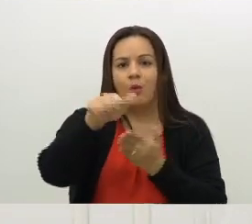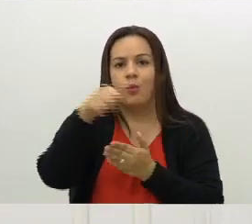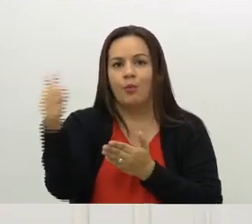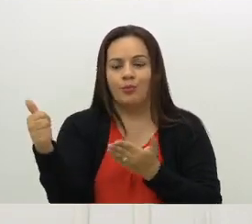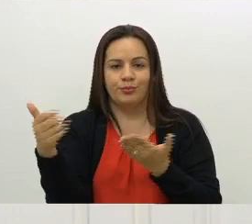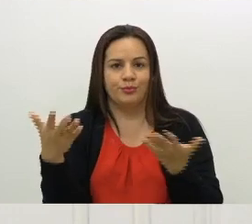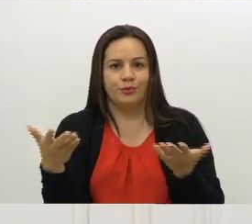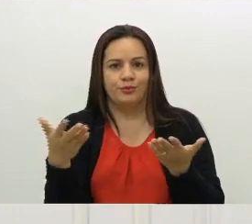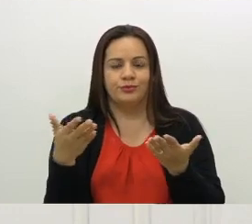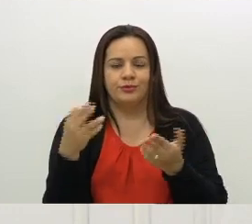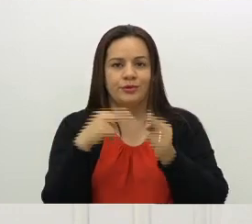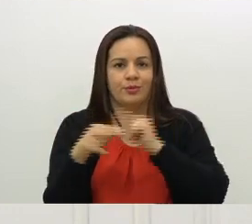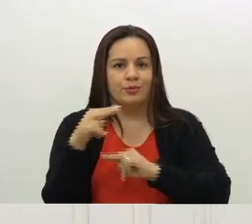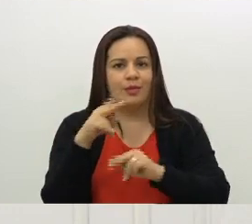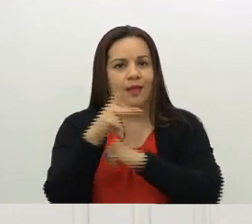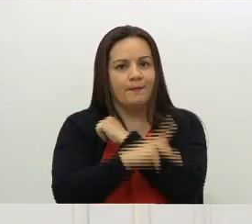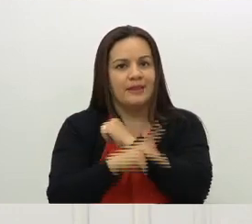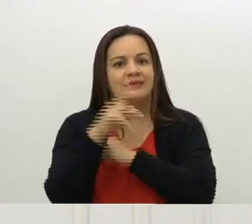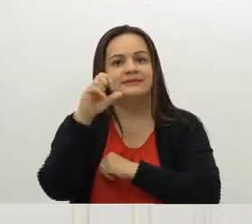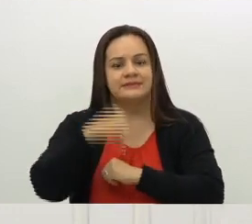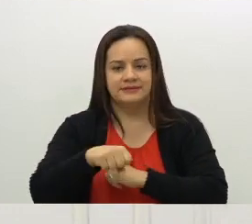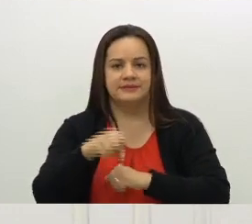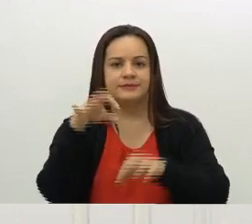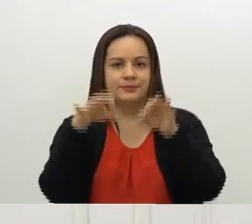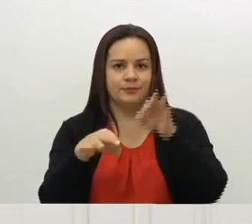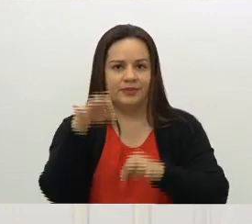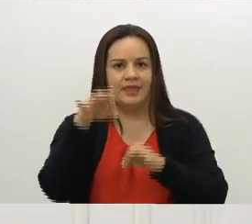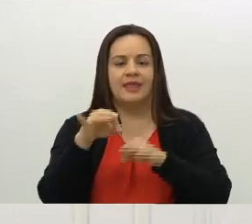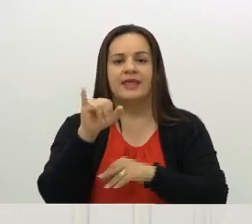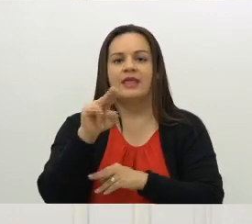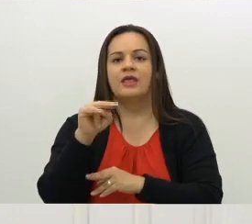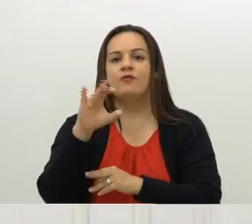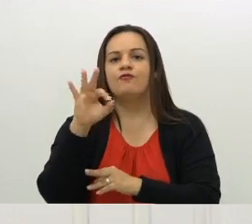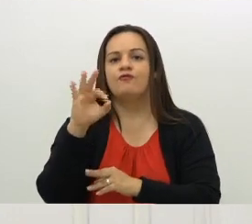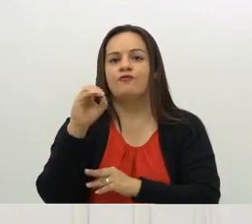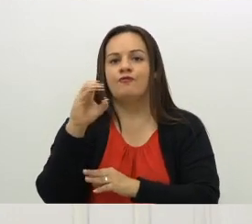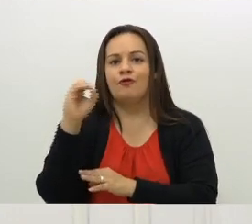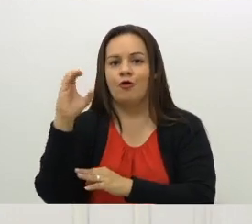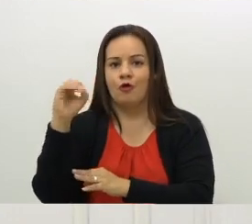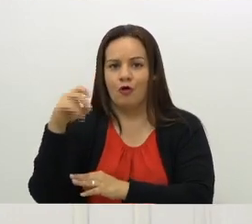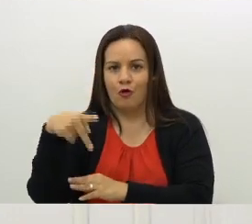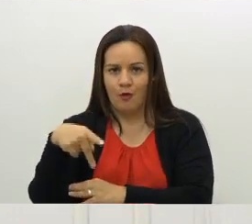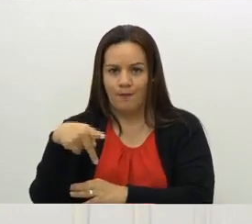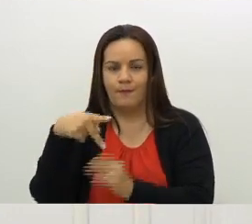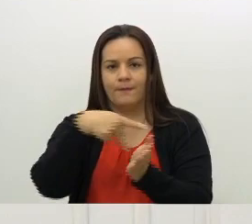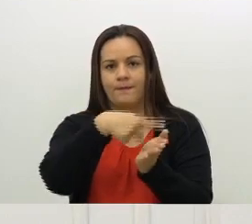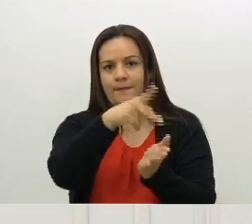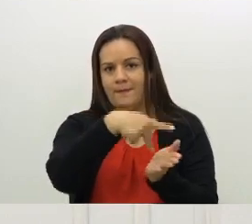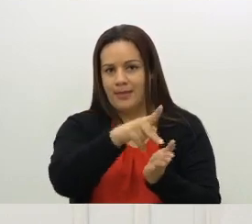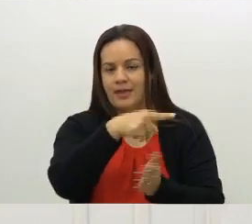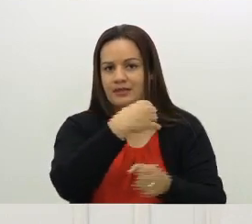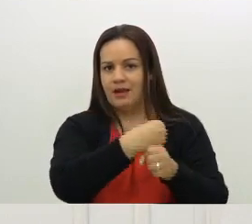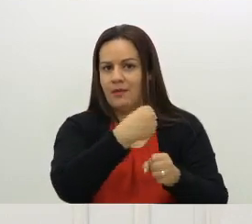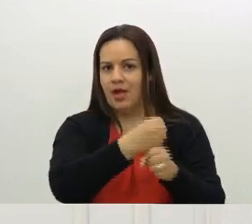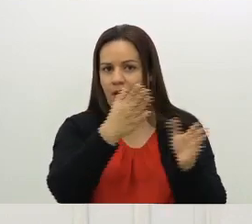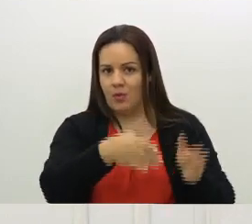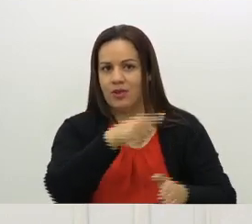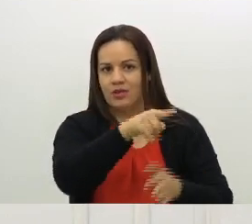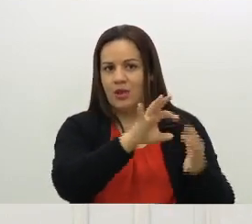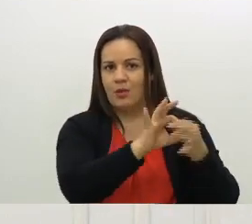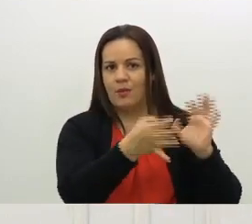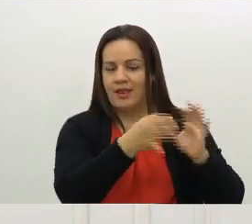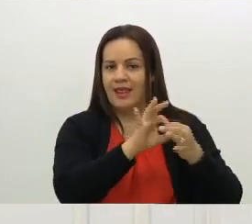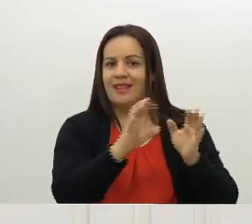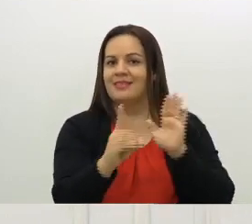manera tal que sí se justifica que Infocop le cancele a los trabajadores de una cooperativa los